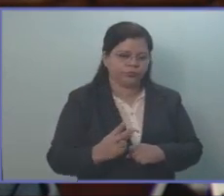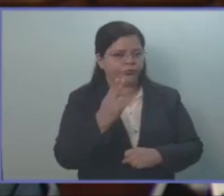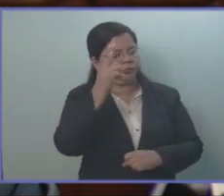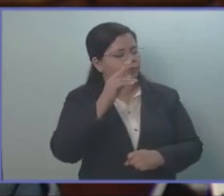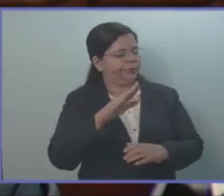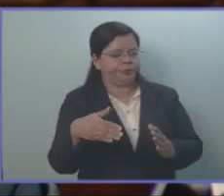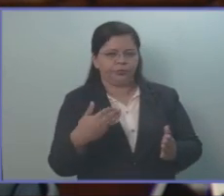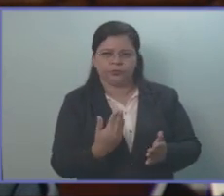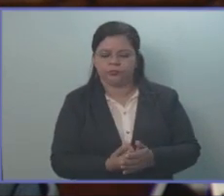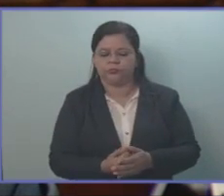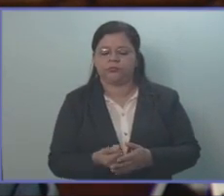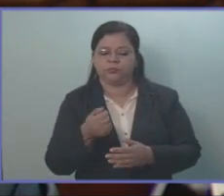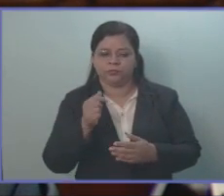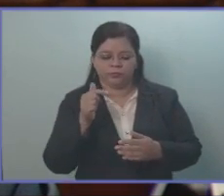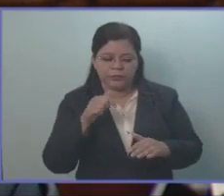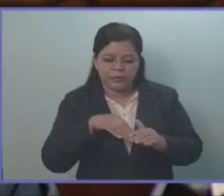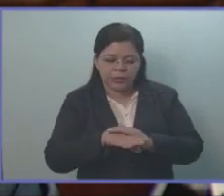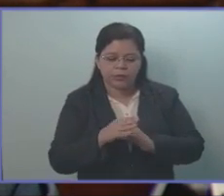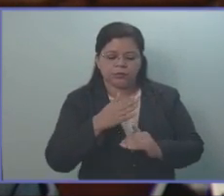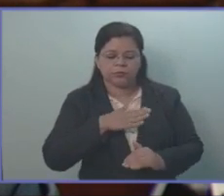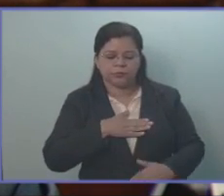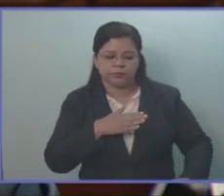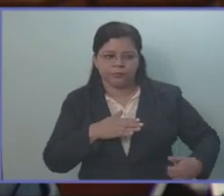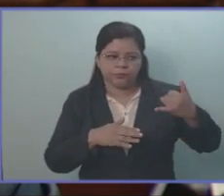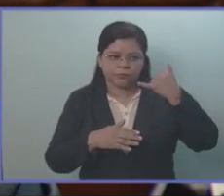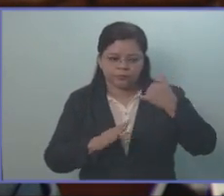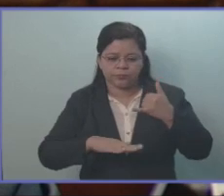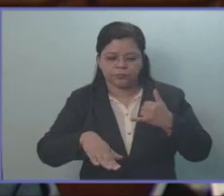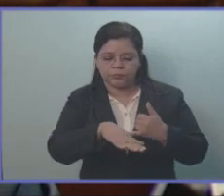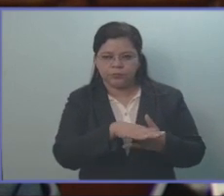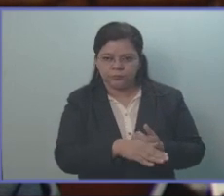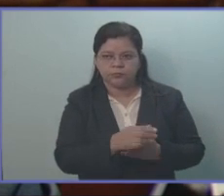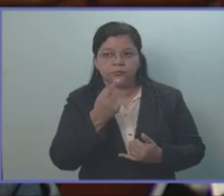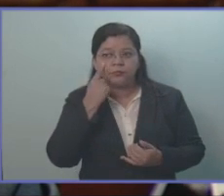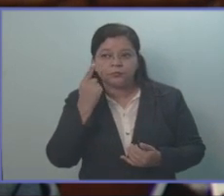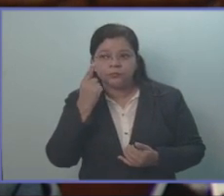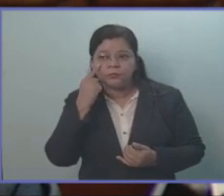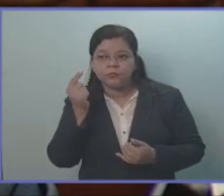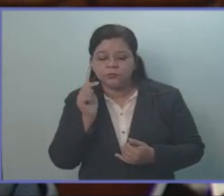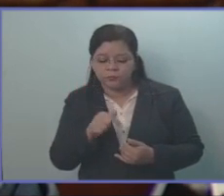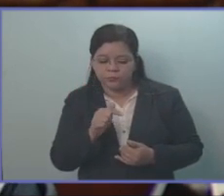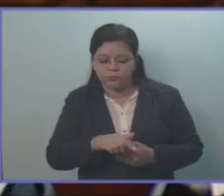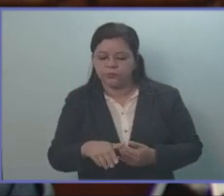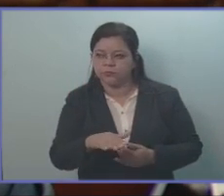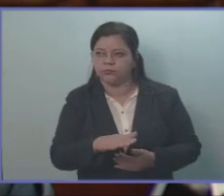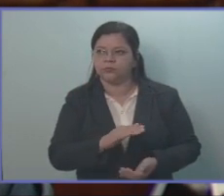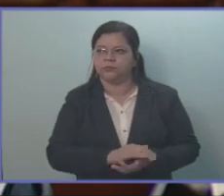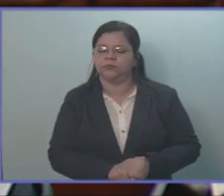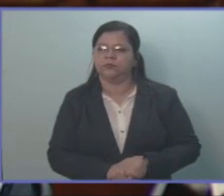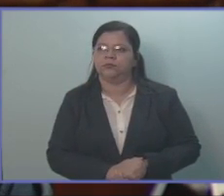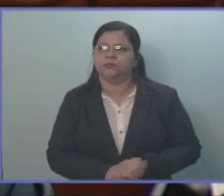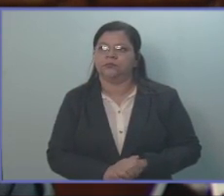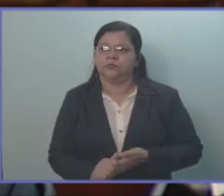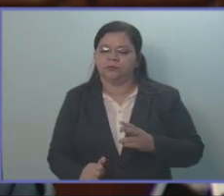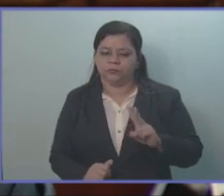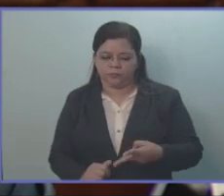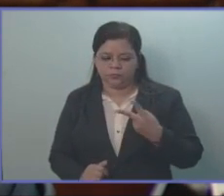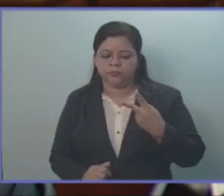dispositivos de telecomunicación en los espacios físicos donde están ubicados dichos centros.